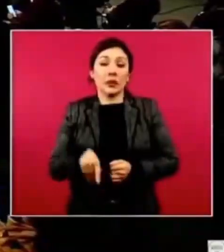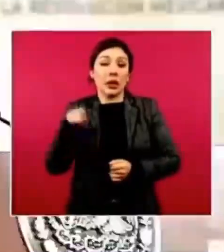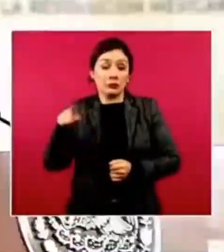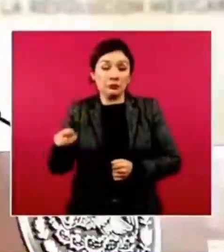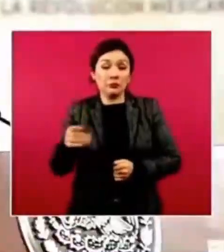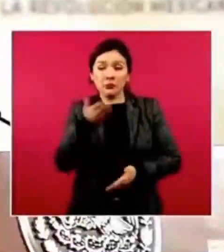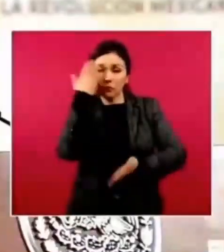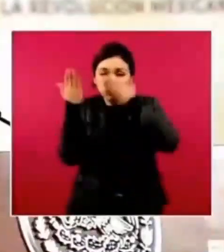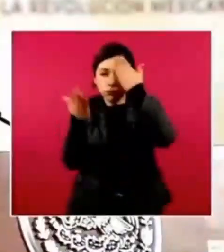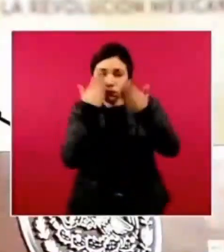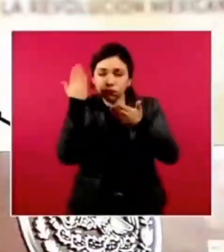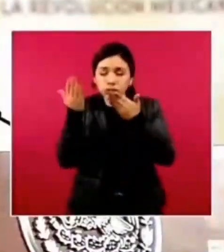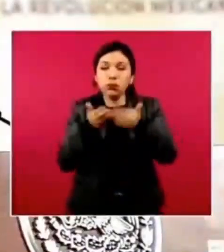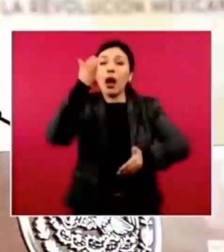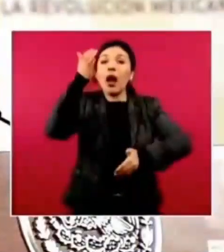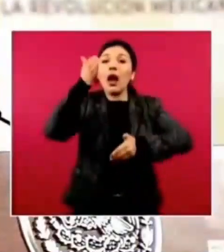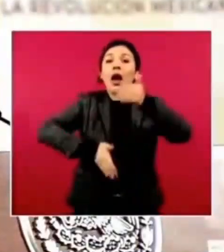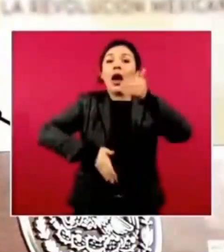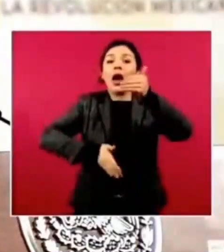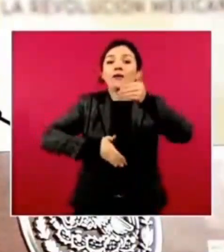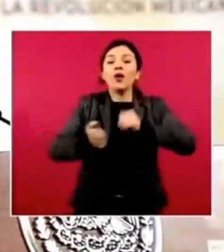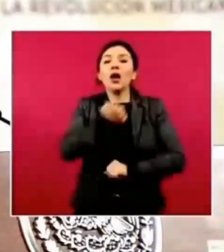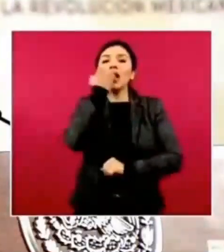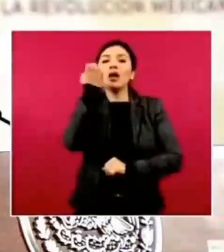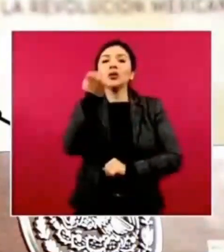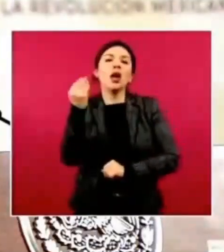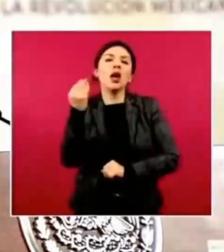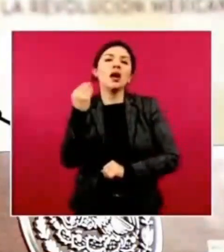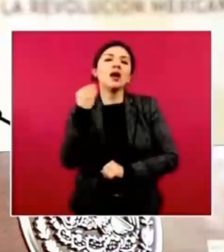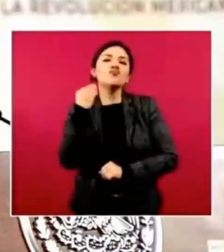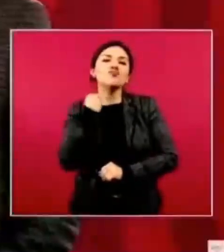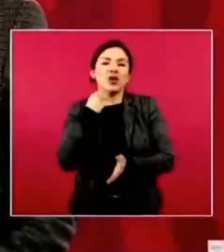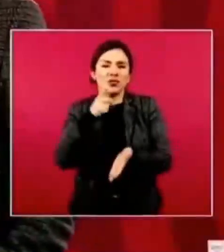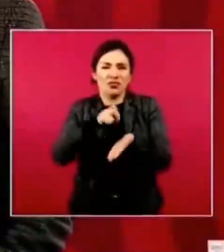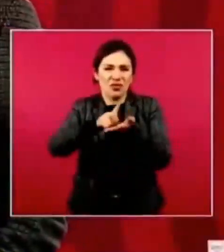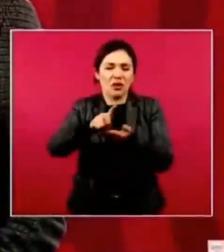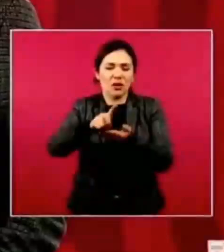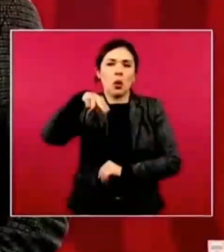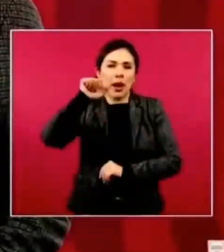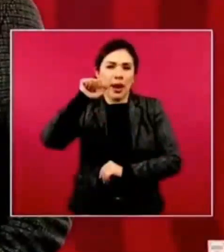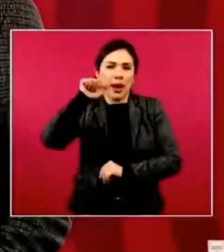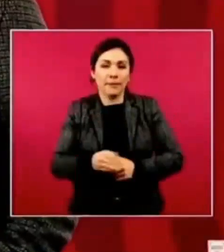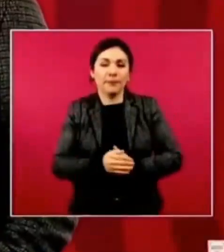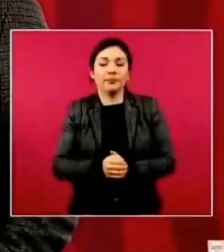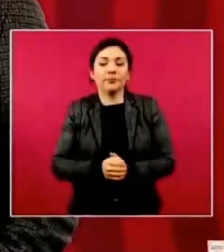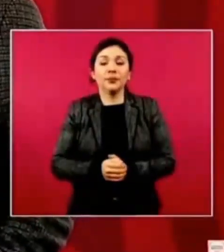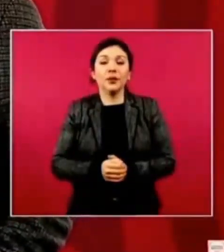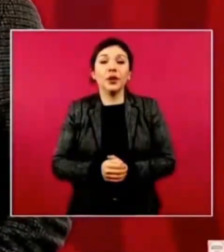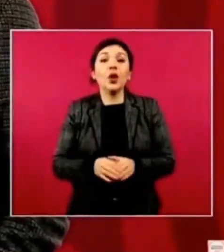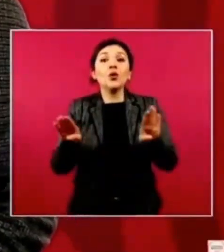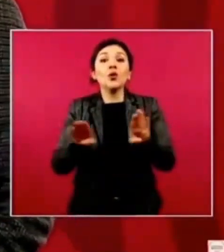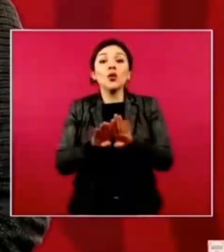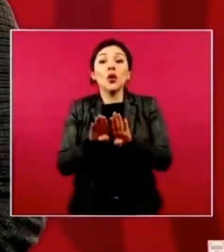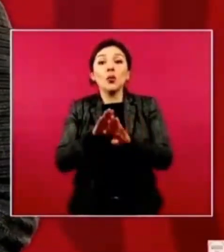Terminó en la Escuela de Derecho de la UNAM y para